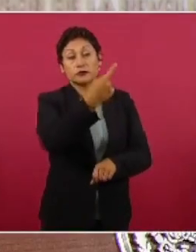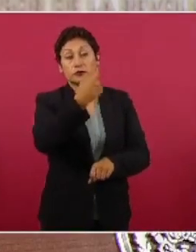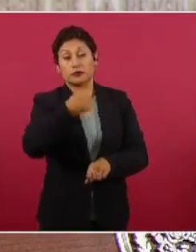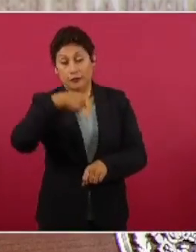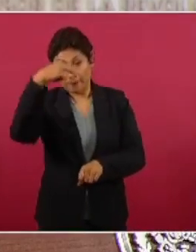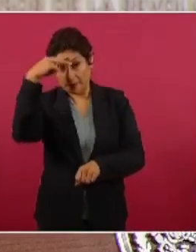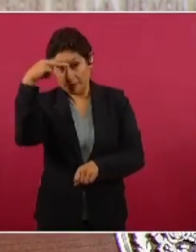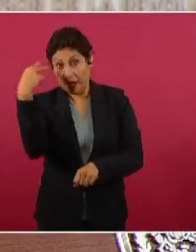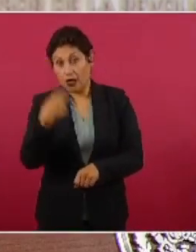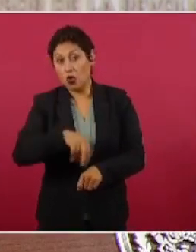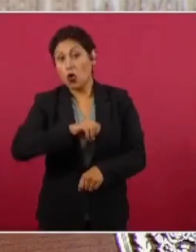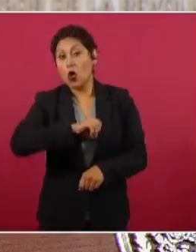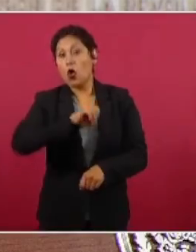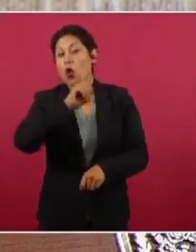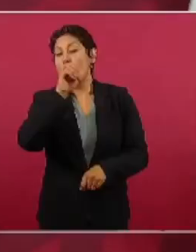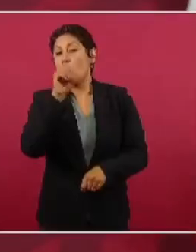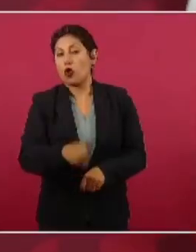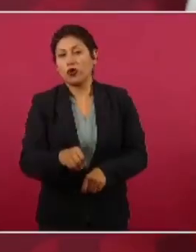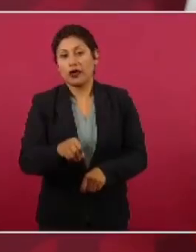Para que el que hable mal de México,